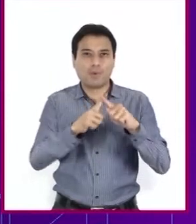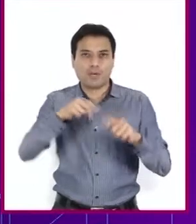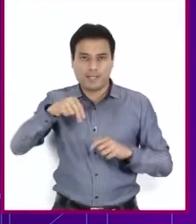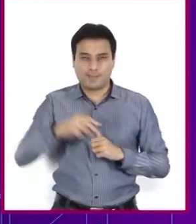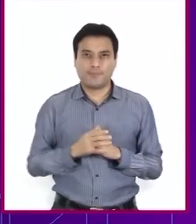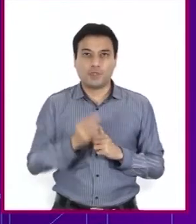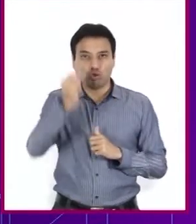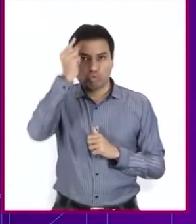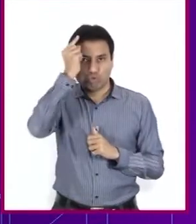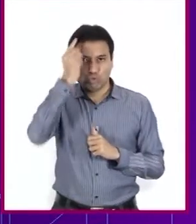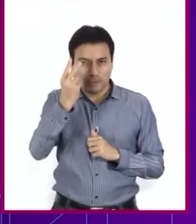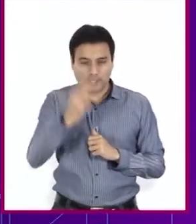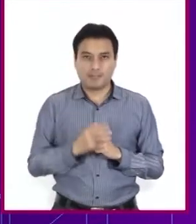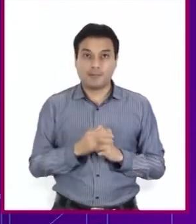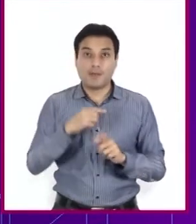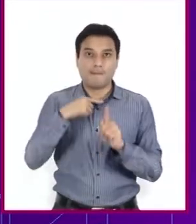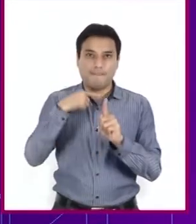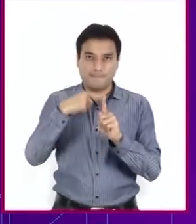al cuadrado más b,